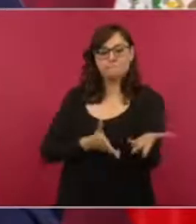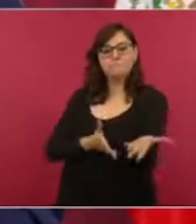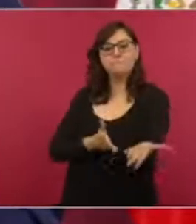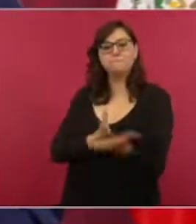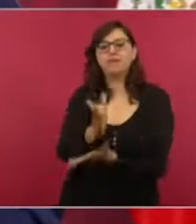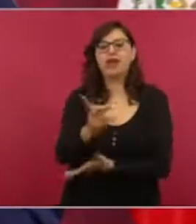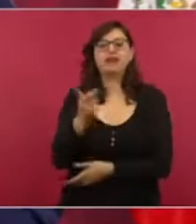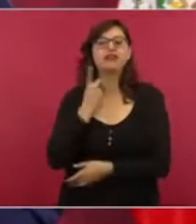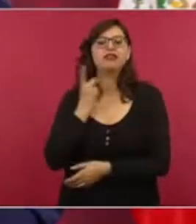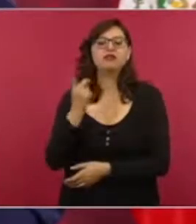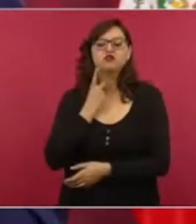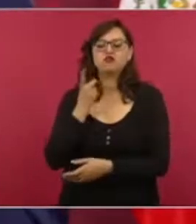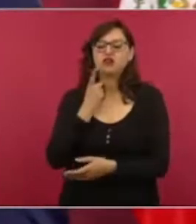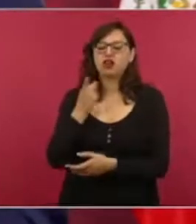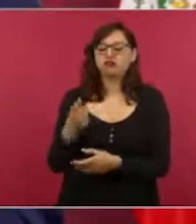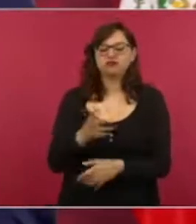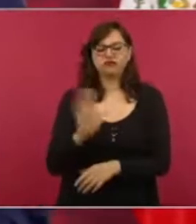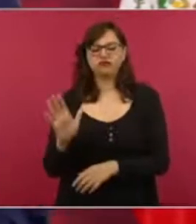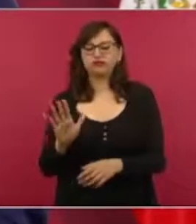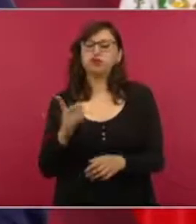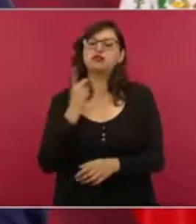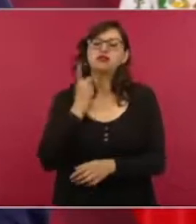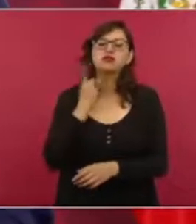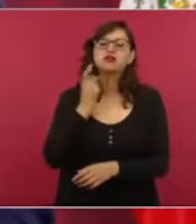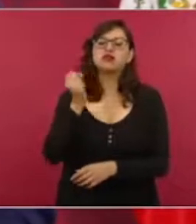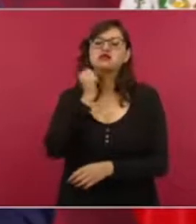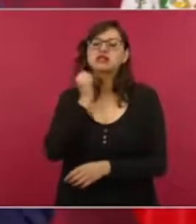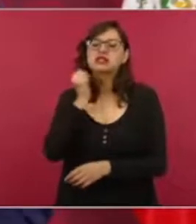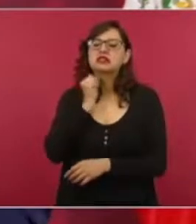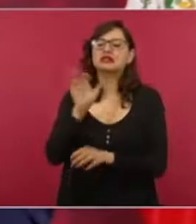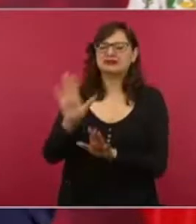No fueron los diputados y los senadores, esos nada más votaron.